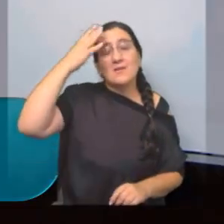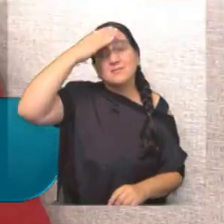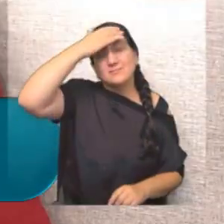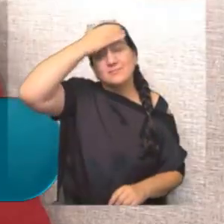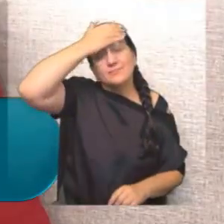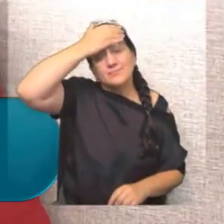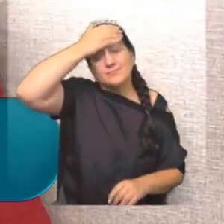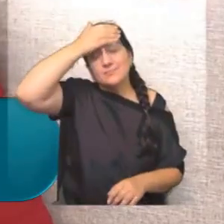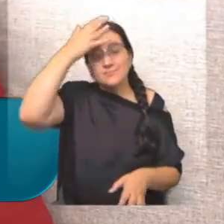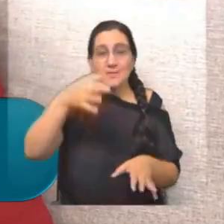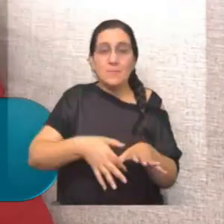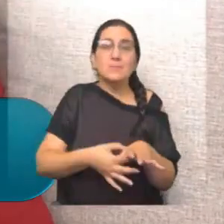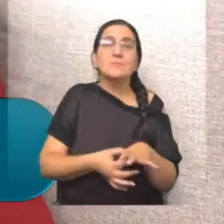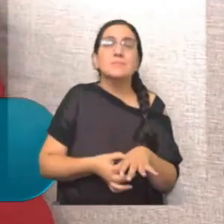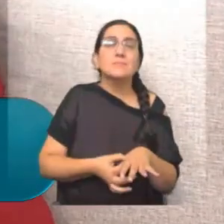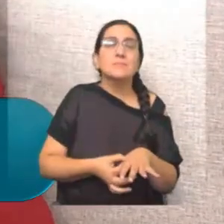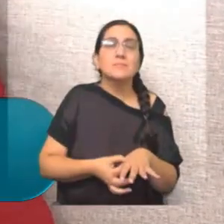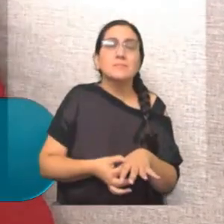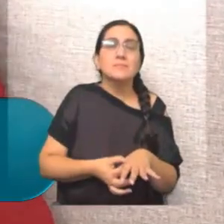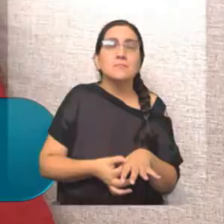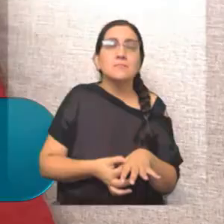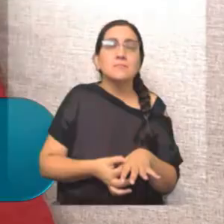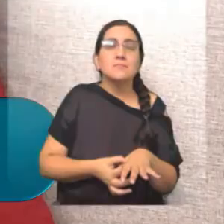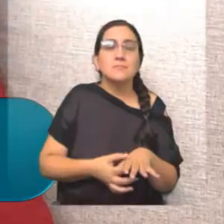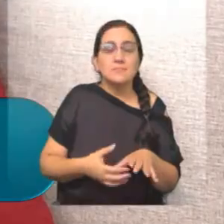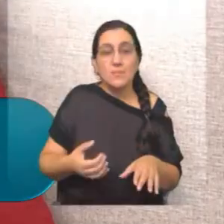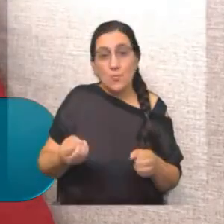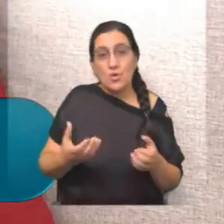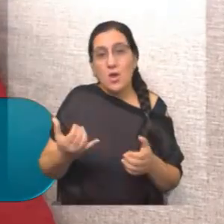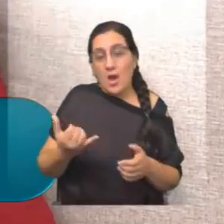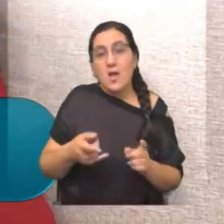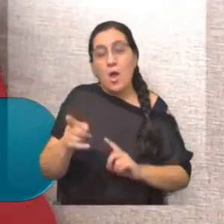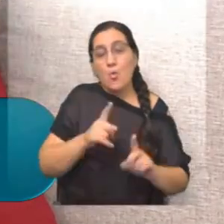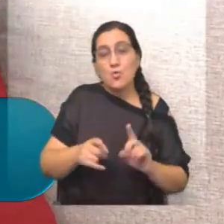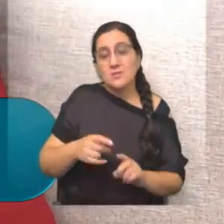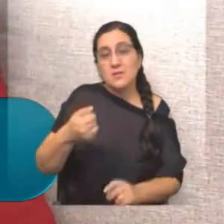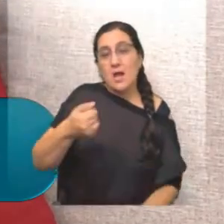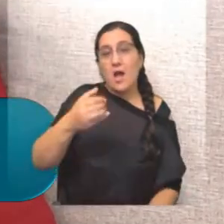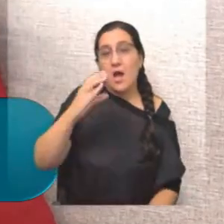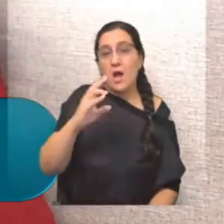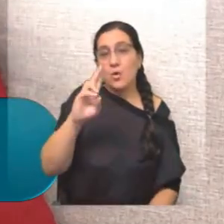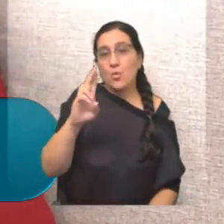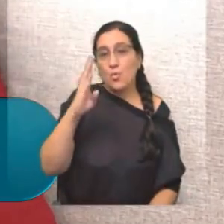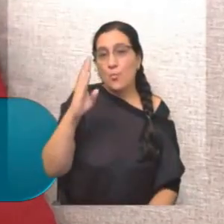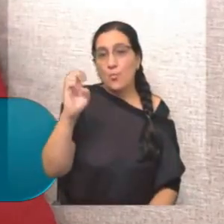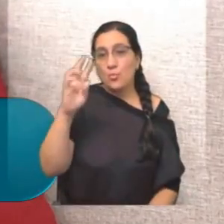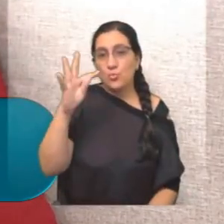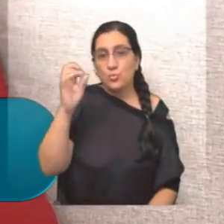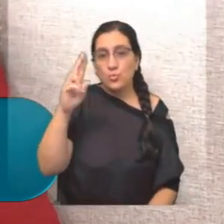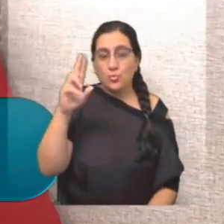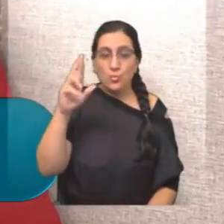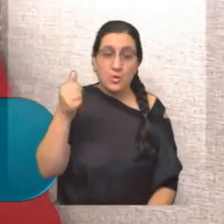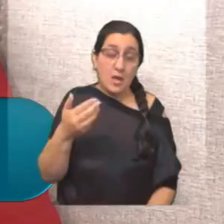Bueno, también hay personas que se dedican a los tratamientos, digamos, como por ejemplo, acupuntura, presoterapia, otro tipo de abordaje que tienen que ver,